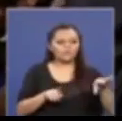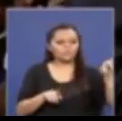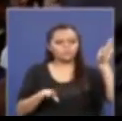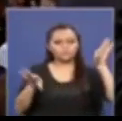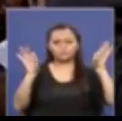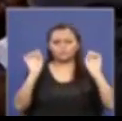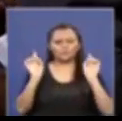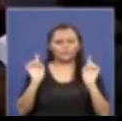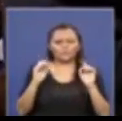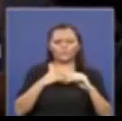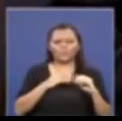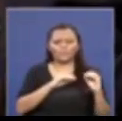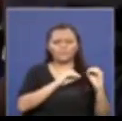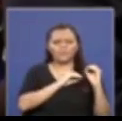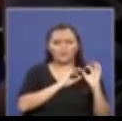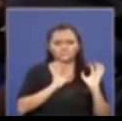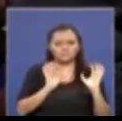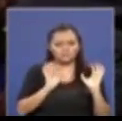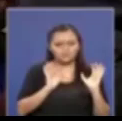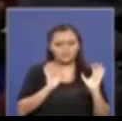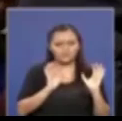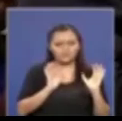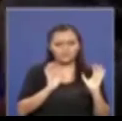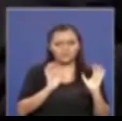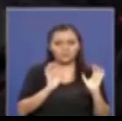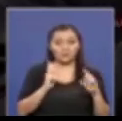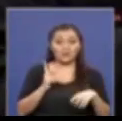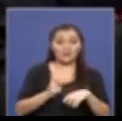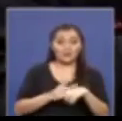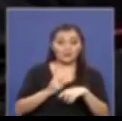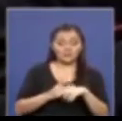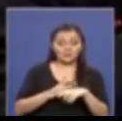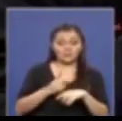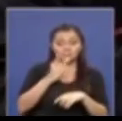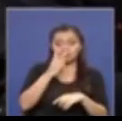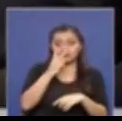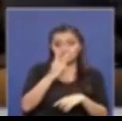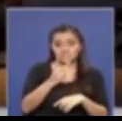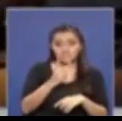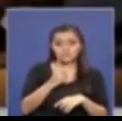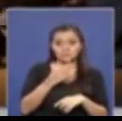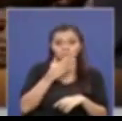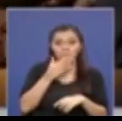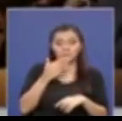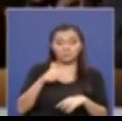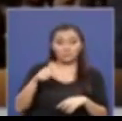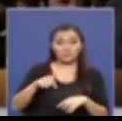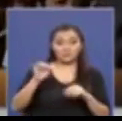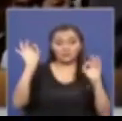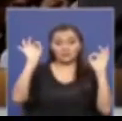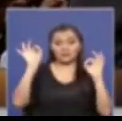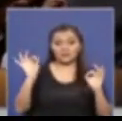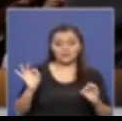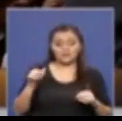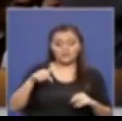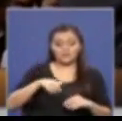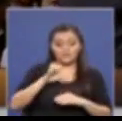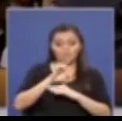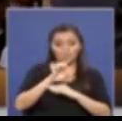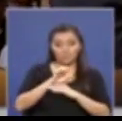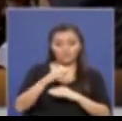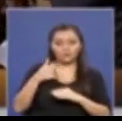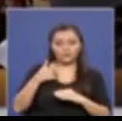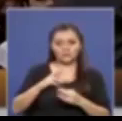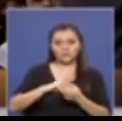es una obligación. Y es por eso que muchas veces hemos dicho, en el mejor de los sentidos, que la energía eléctrica aquí en el Ecuador, porque tenemos